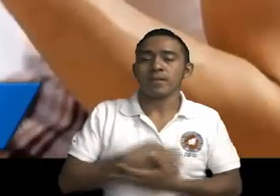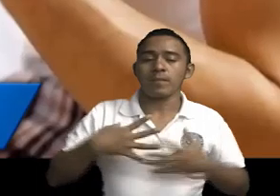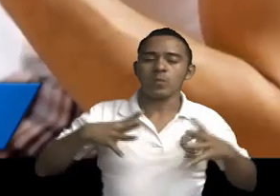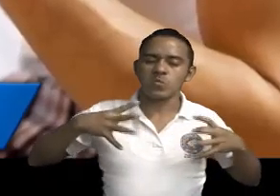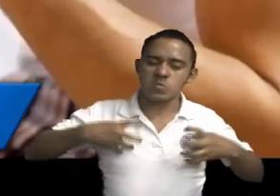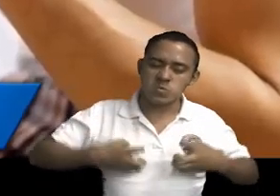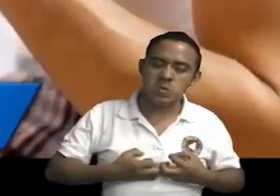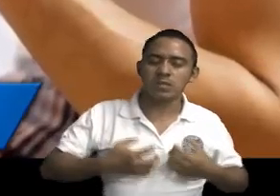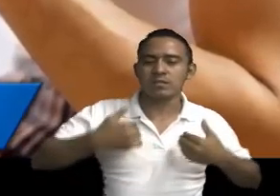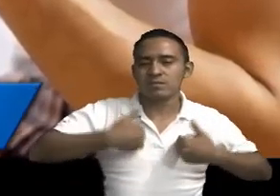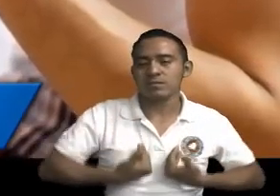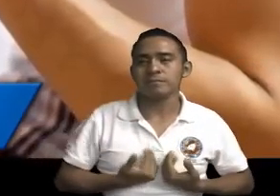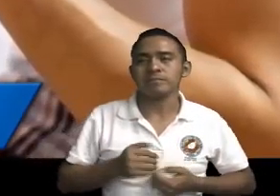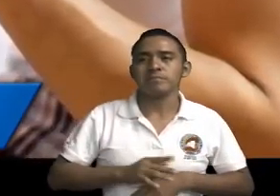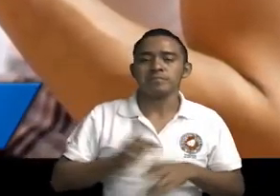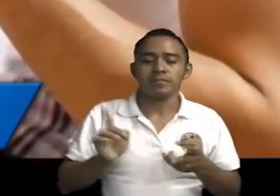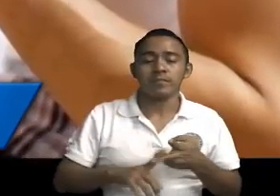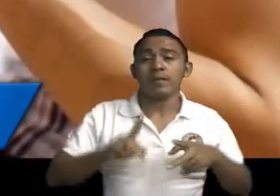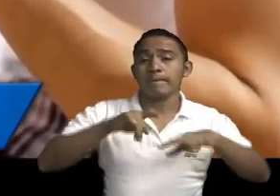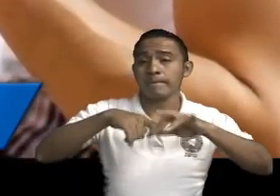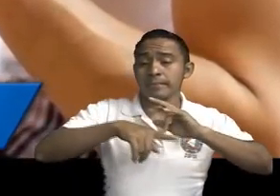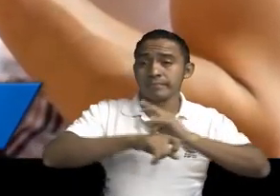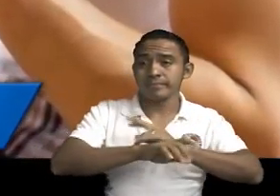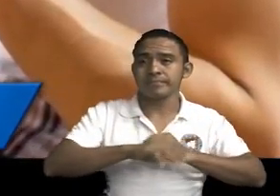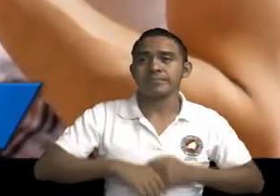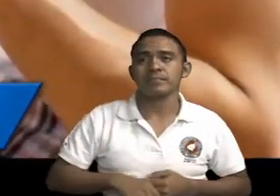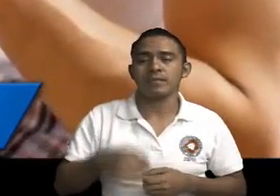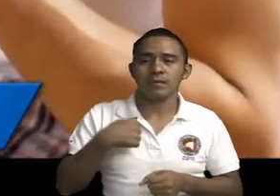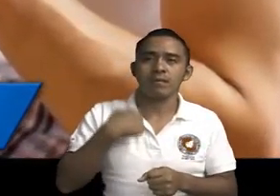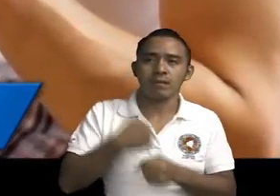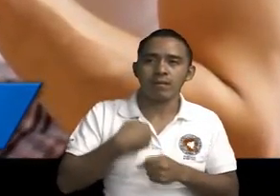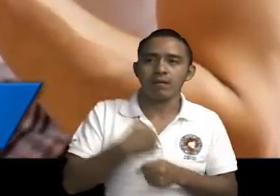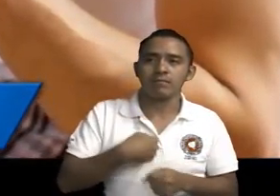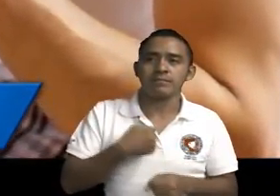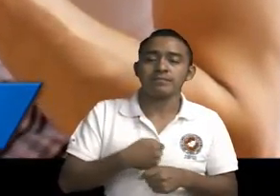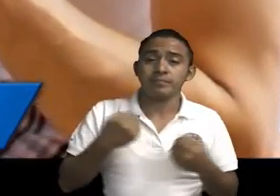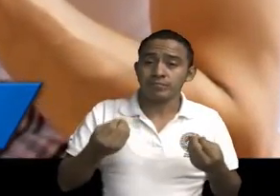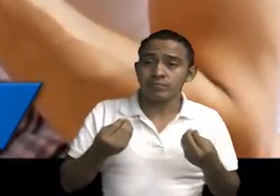también. Yeah. El estrés psicológico también, ¿verdad? De tener un trabajo que